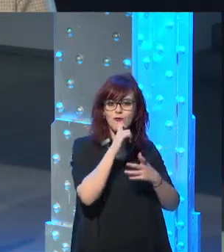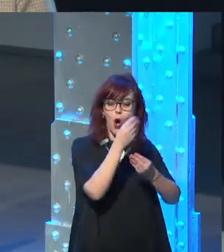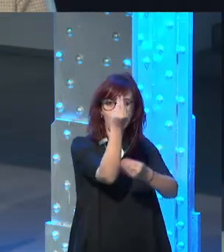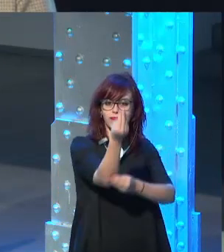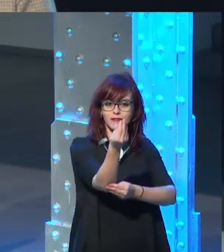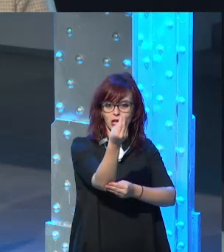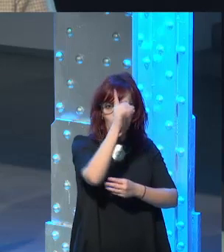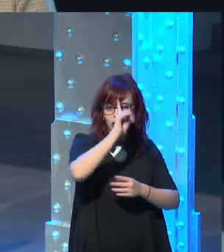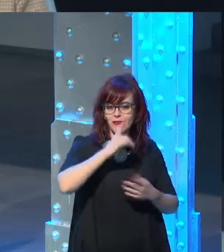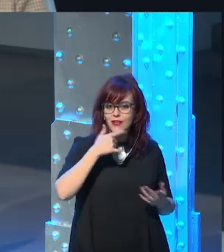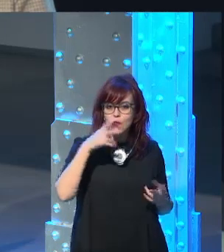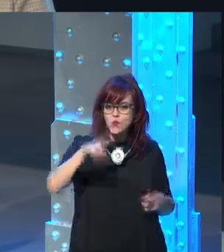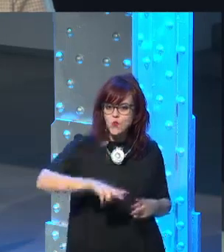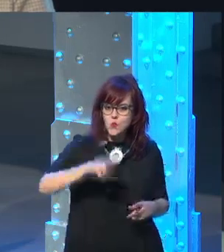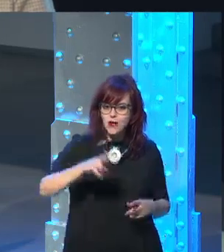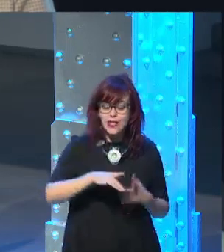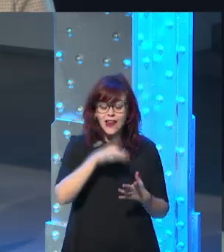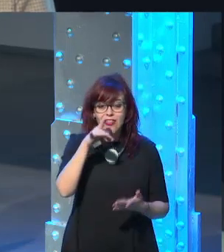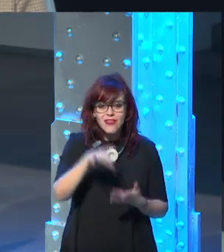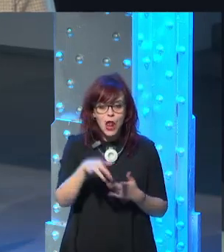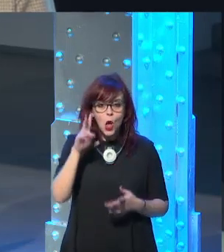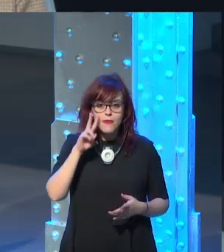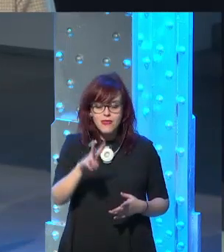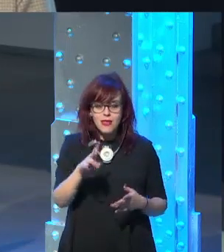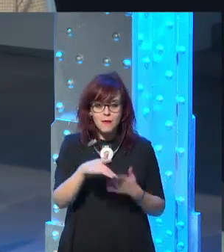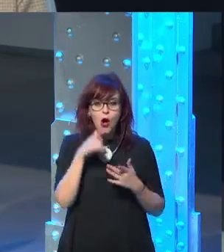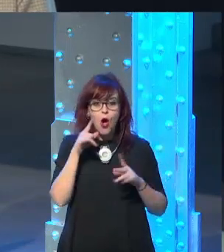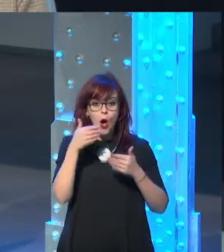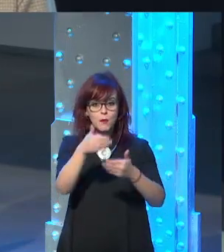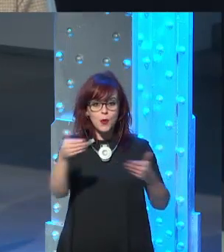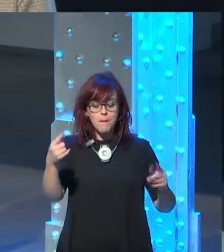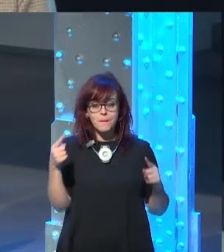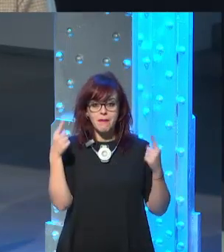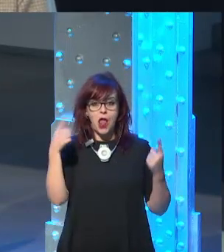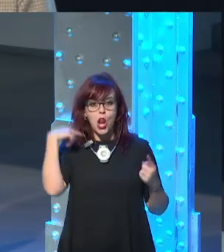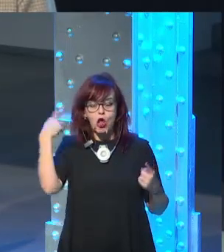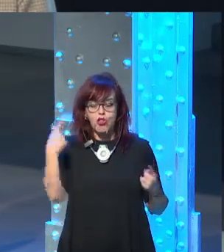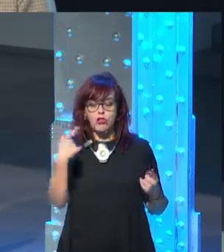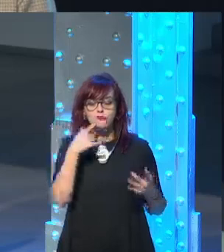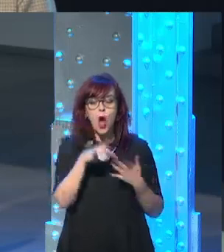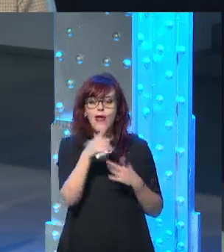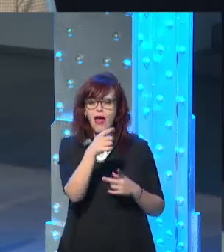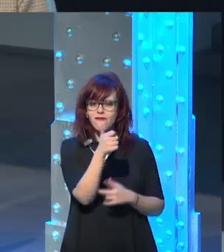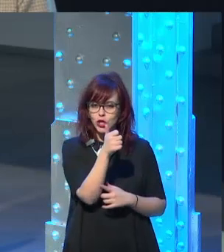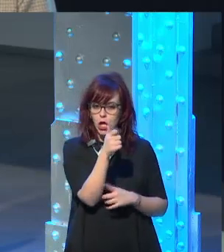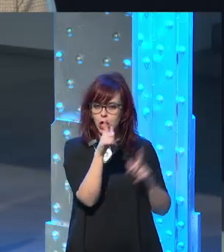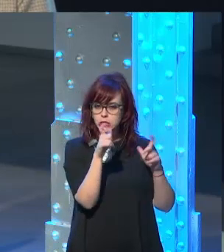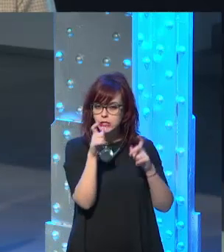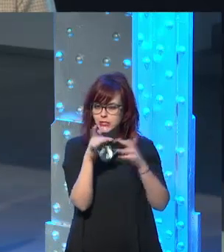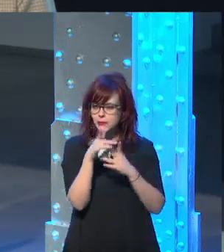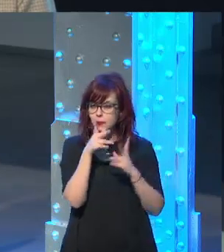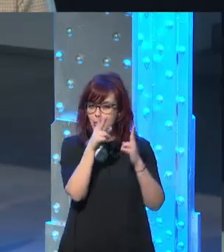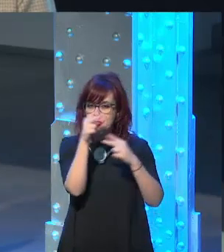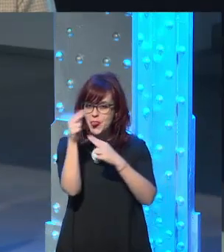que Jane iba a hacer. Y el día en que lo vi en la exhibición primera que en Londres, bueno, ella me mandaba pequeñas fotitos, ¿no? Entonces yo